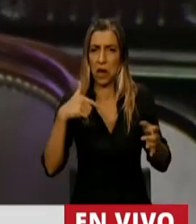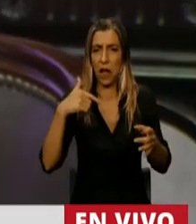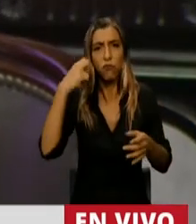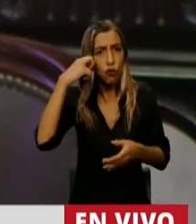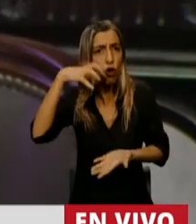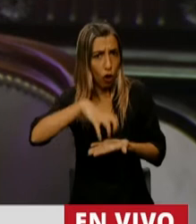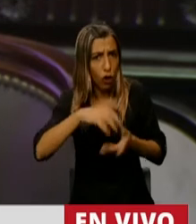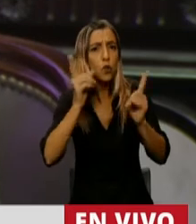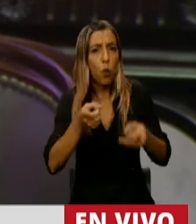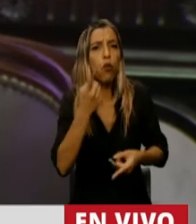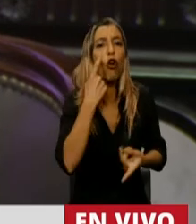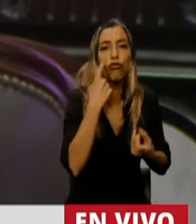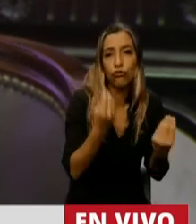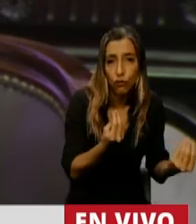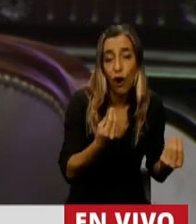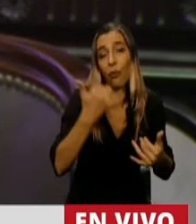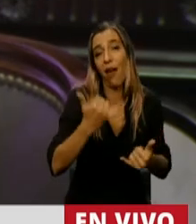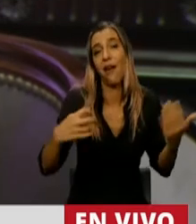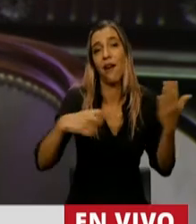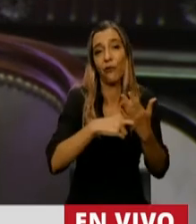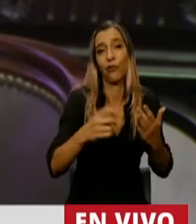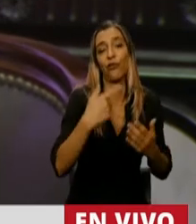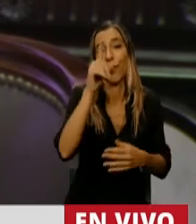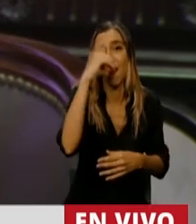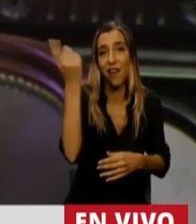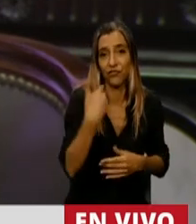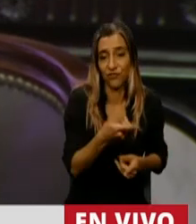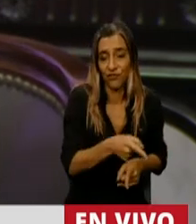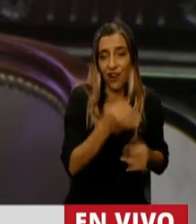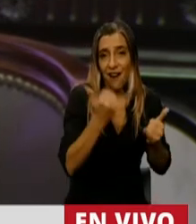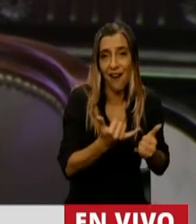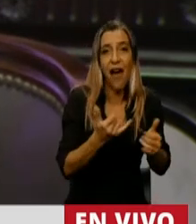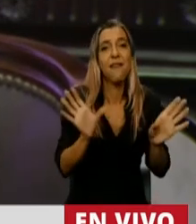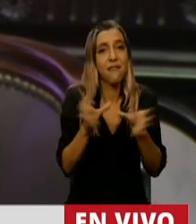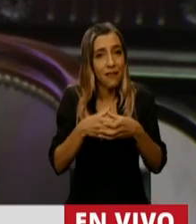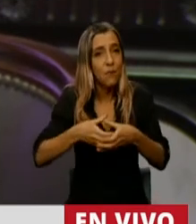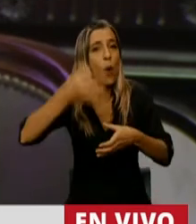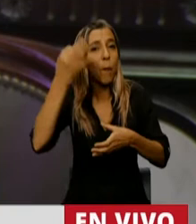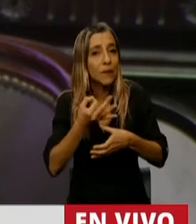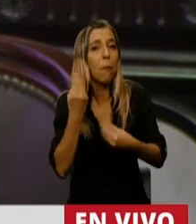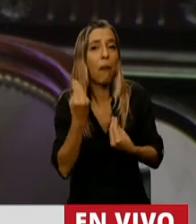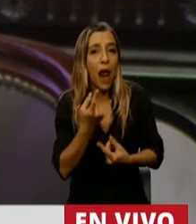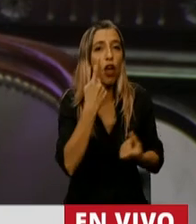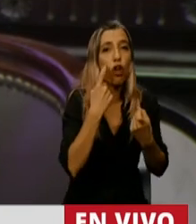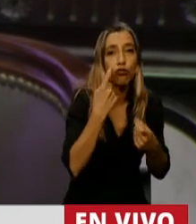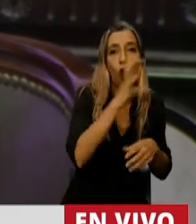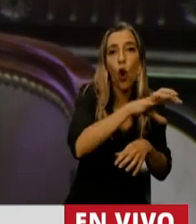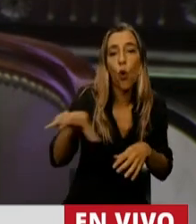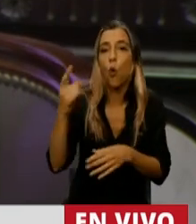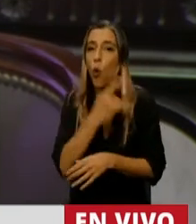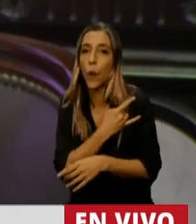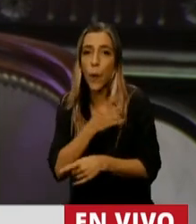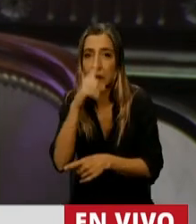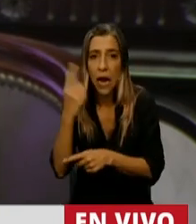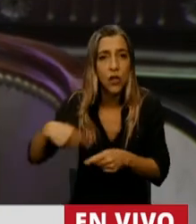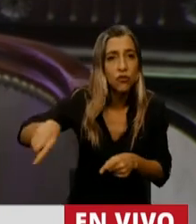controla. Los controla a través de la Auditoría General de la Nación, que tiene un equipo específico para controlar a las universidades